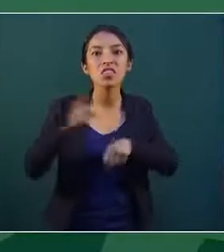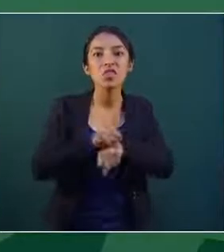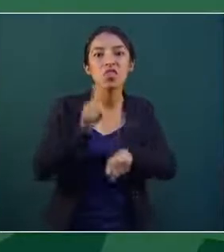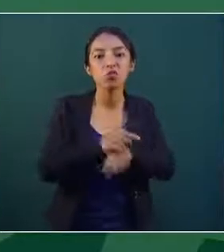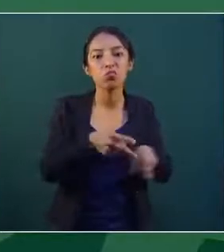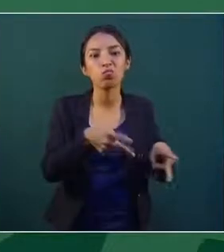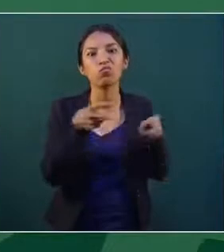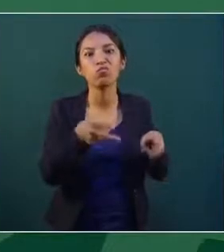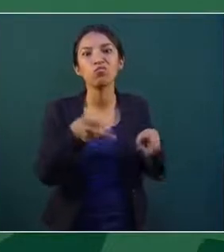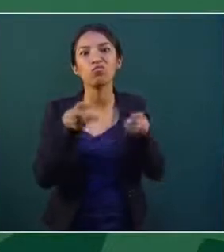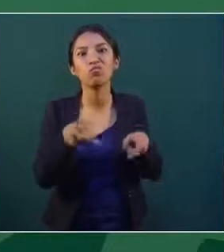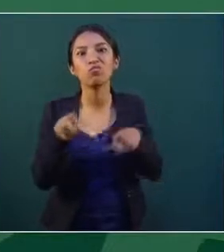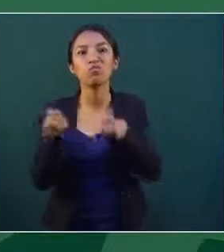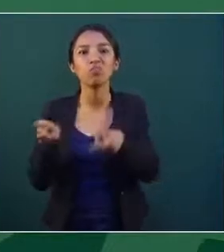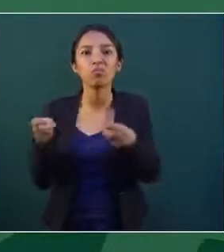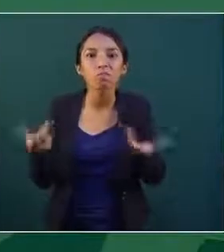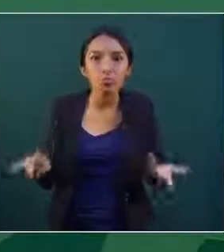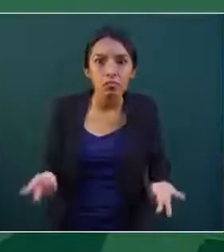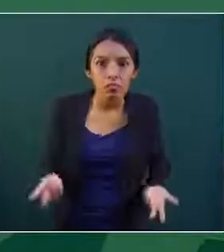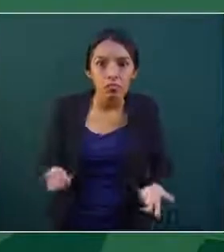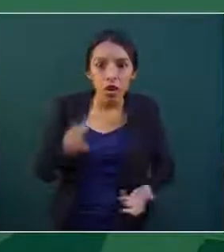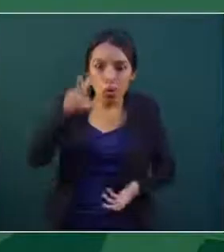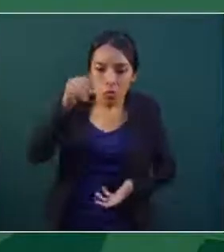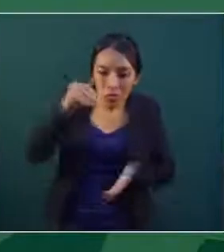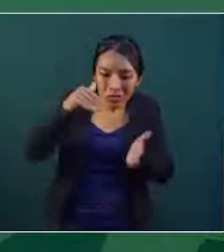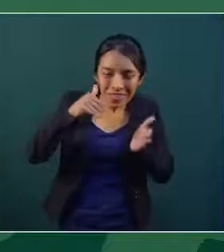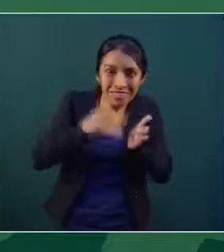80,000. Y lo bajamos